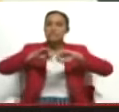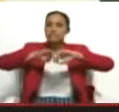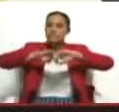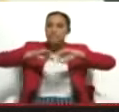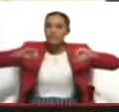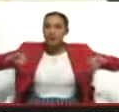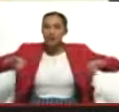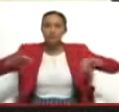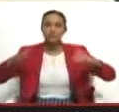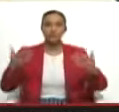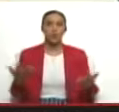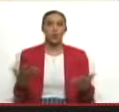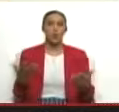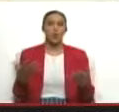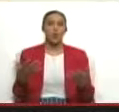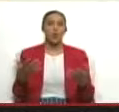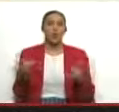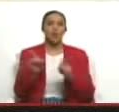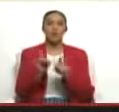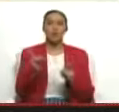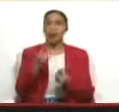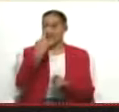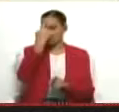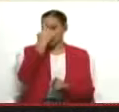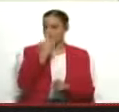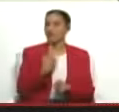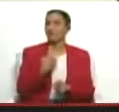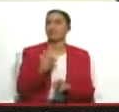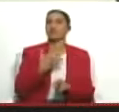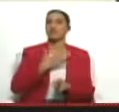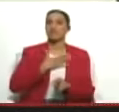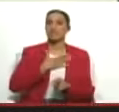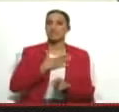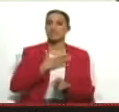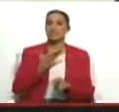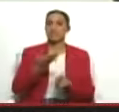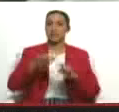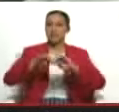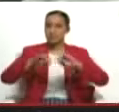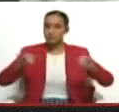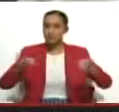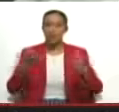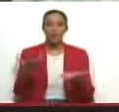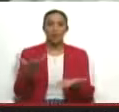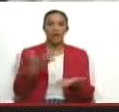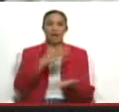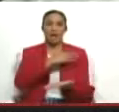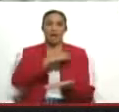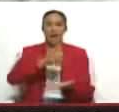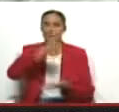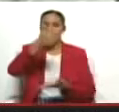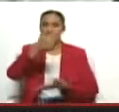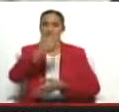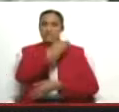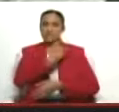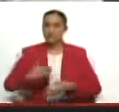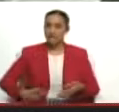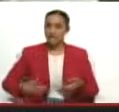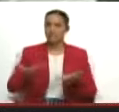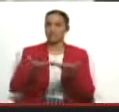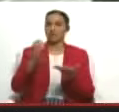poder público aquí hay cinco poderes el ciudadano el electoral El Ejecutivo el legislativo El